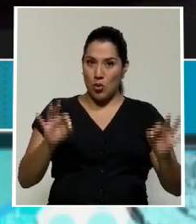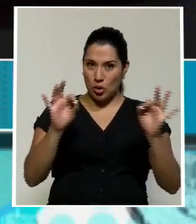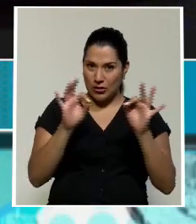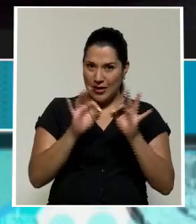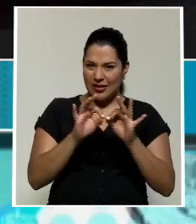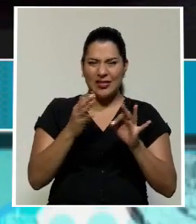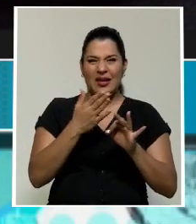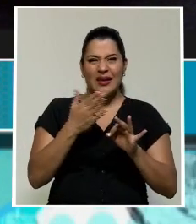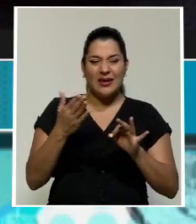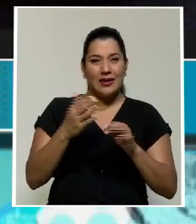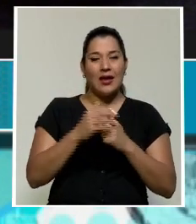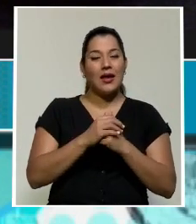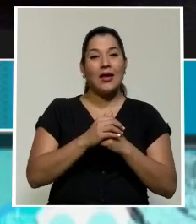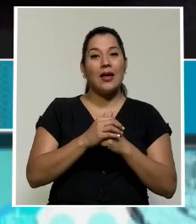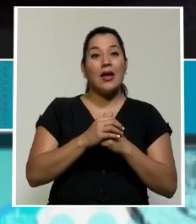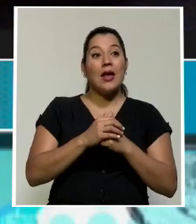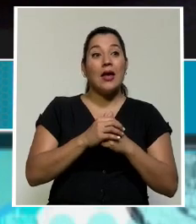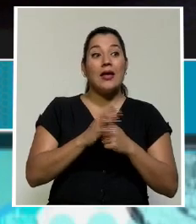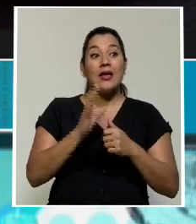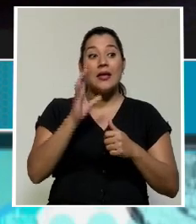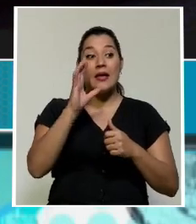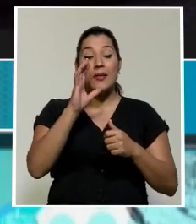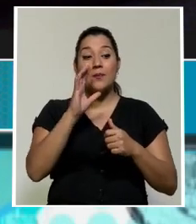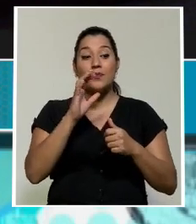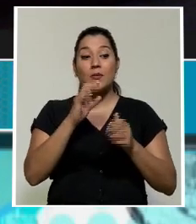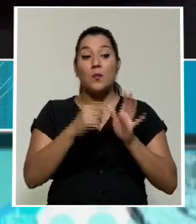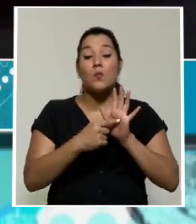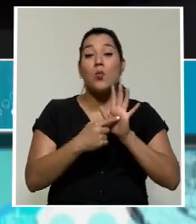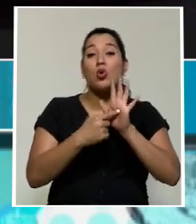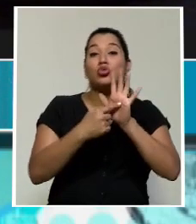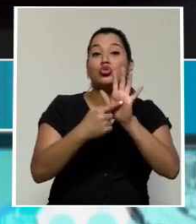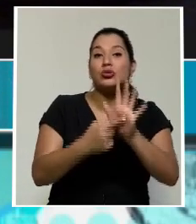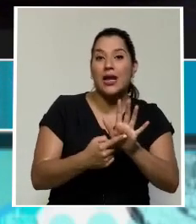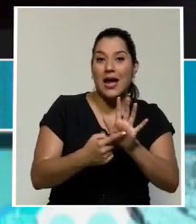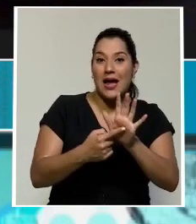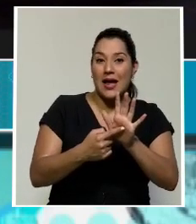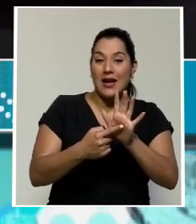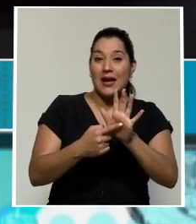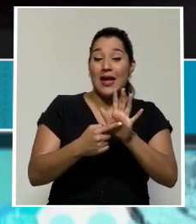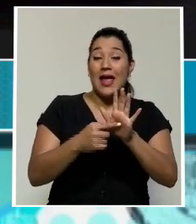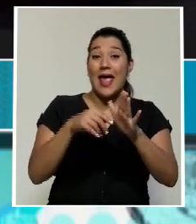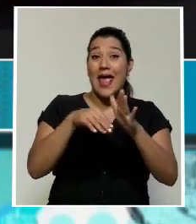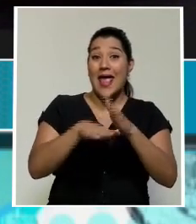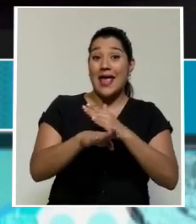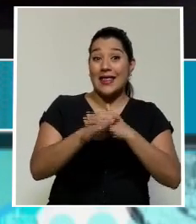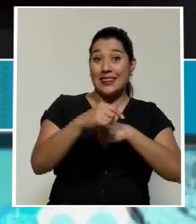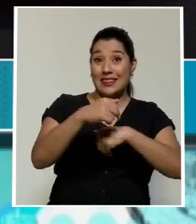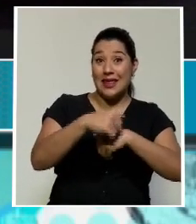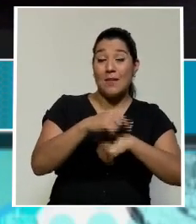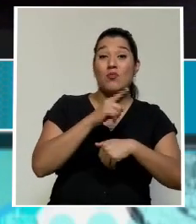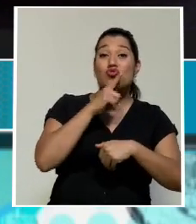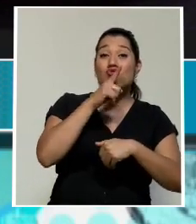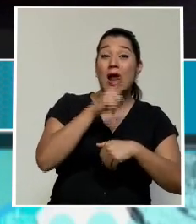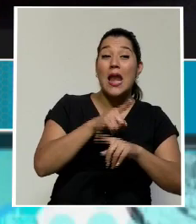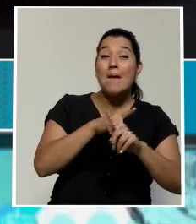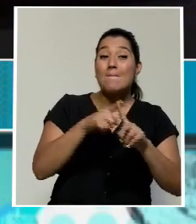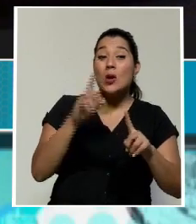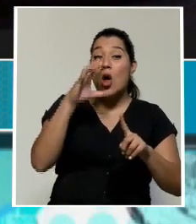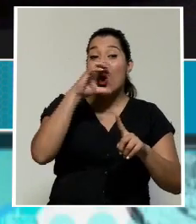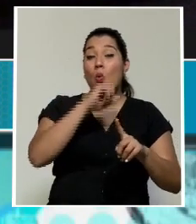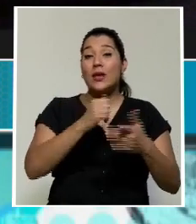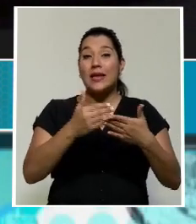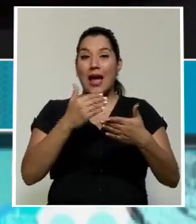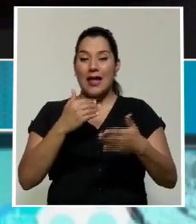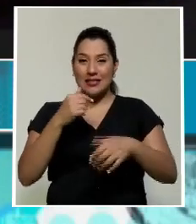es anticipar fenómenos o mostrarlos en tiempo real, pero de alguna manera anticiparlos. CLIP hizo